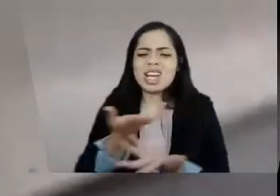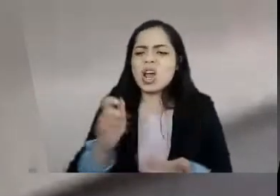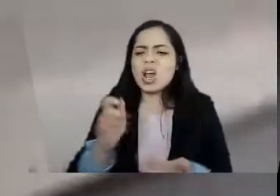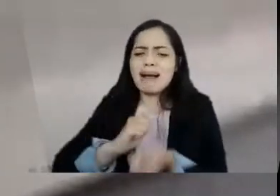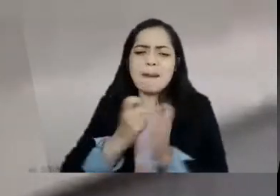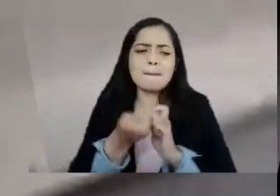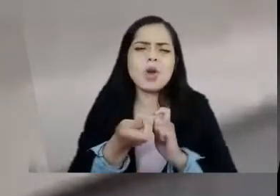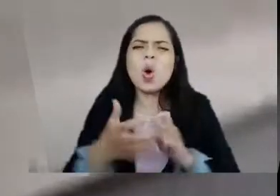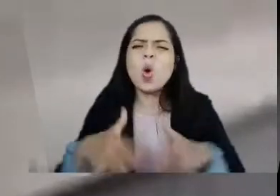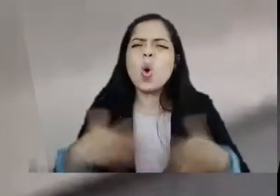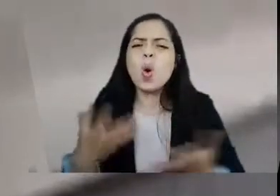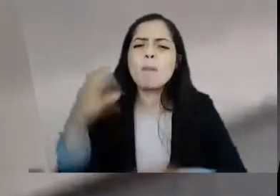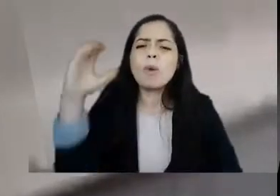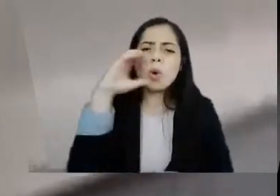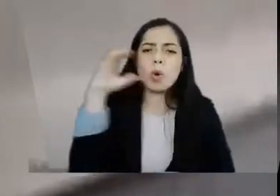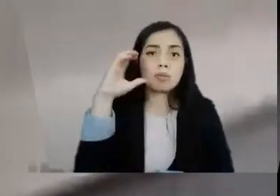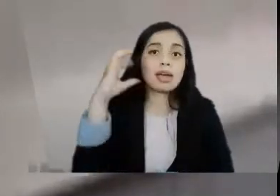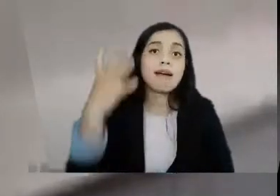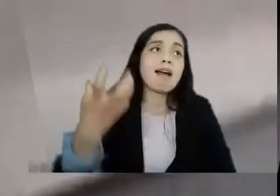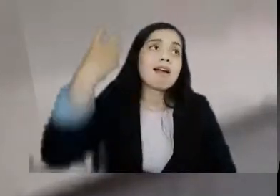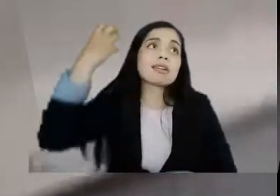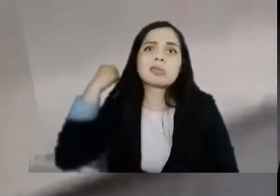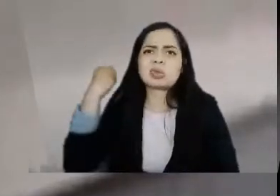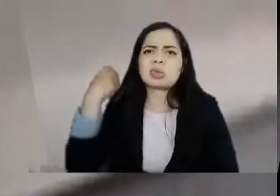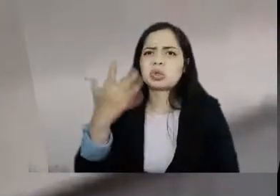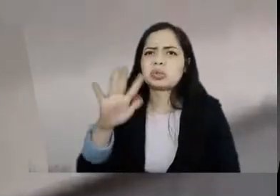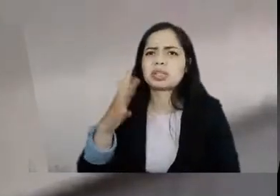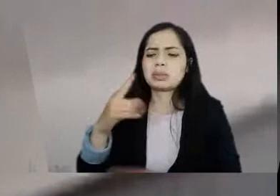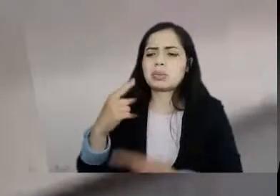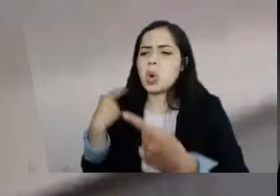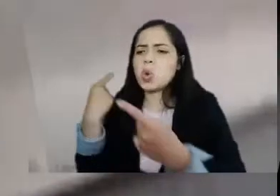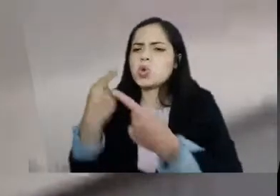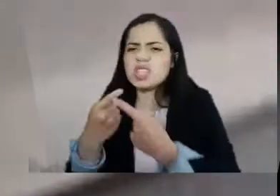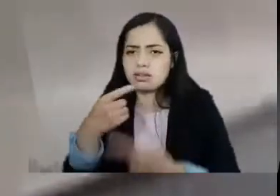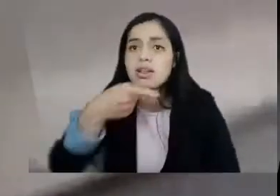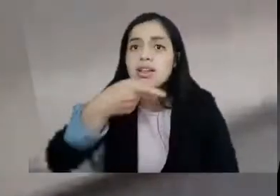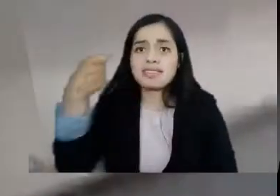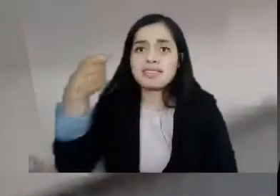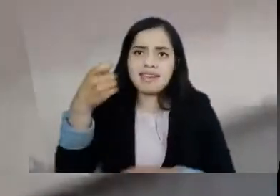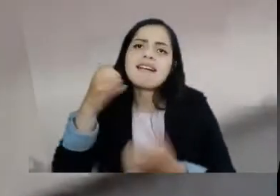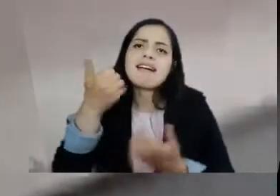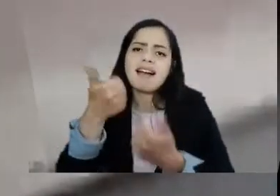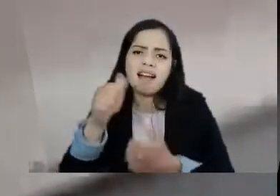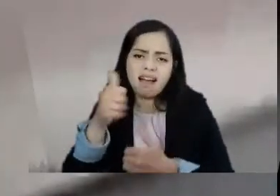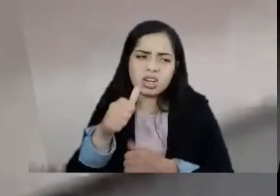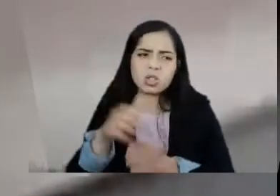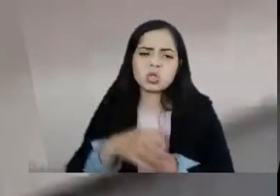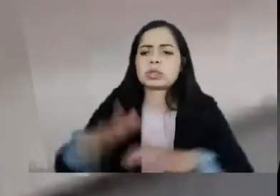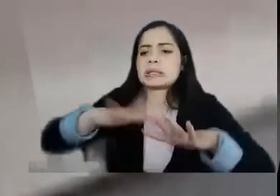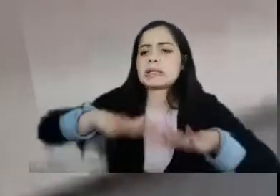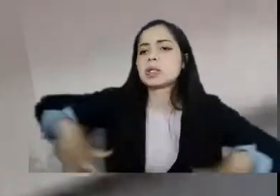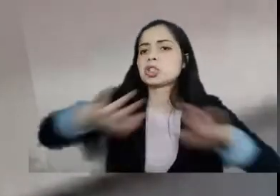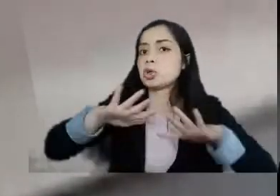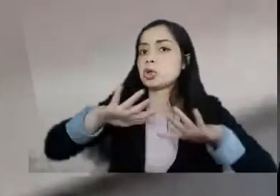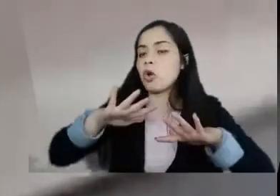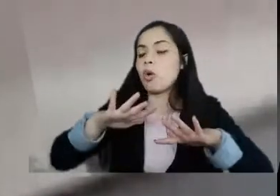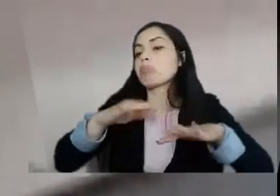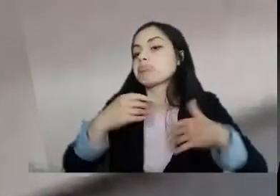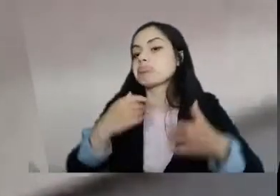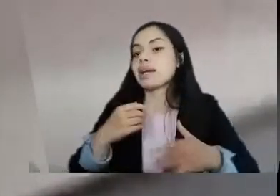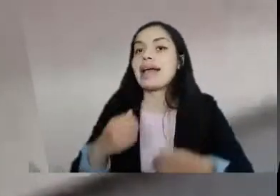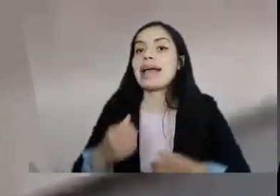En ese lapso de tiempo, Colombia perdió a Panamá, Colombia creció demográficamente